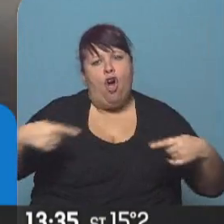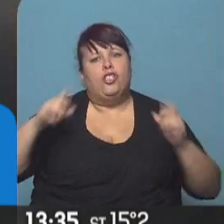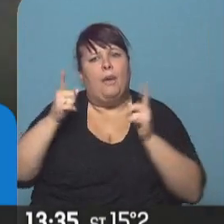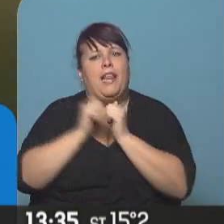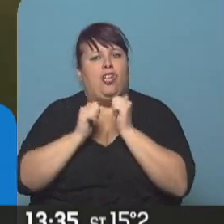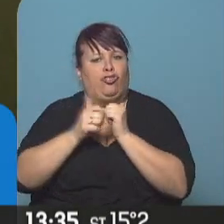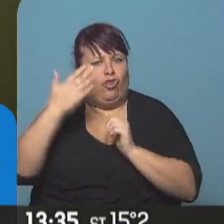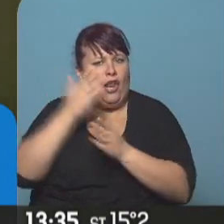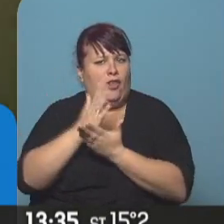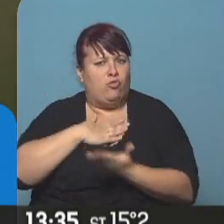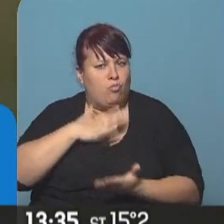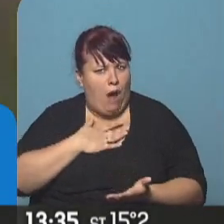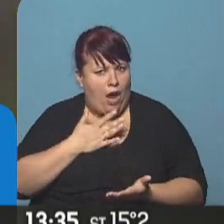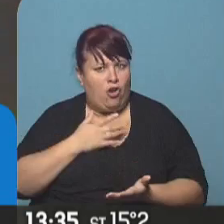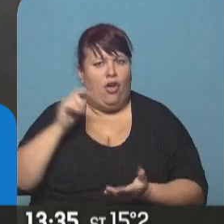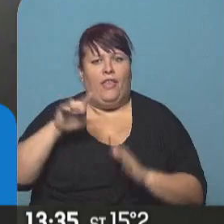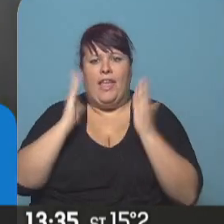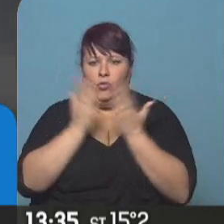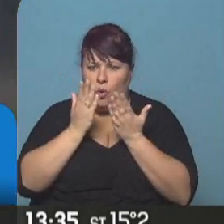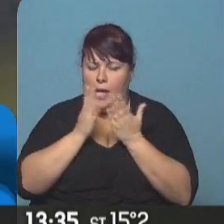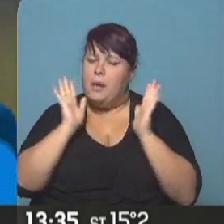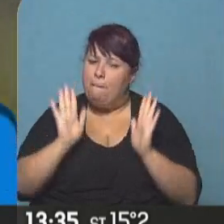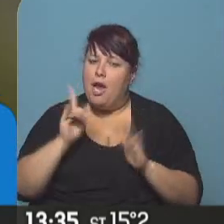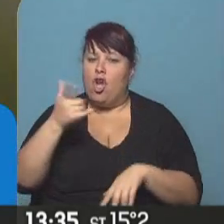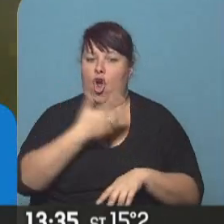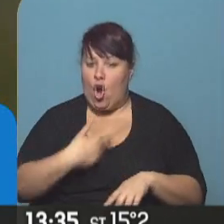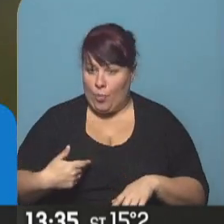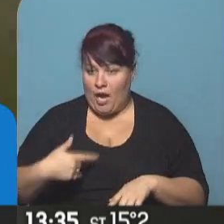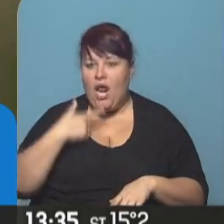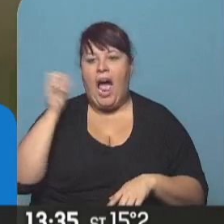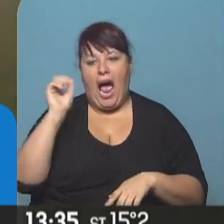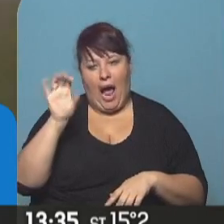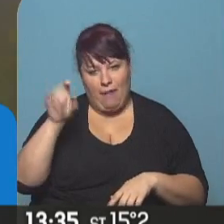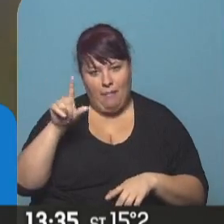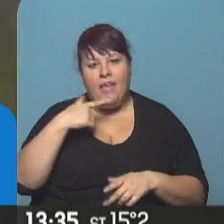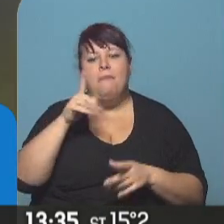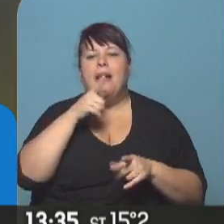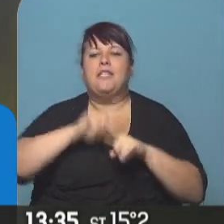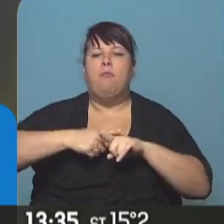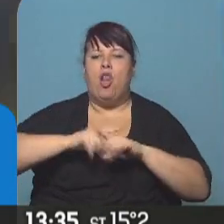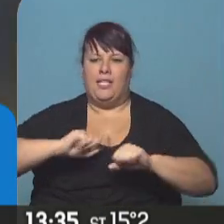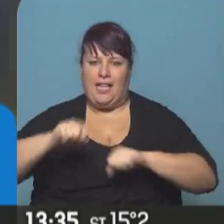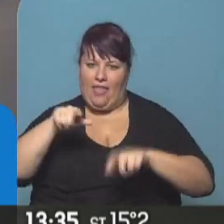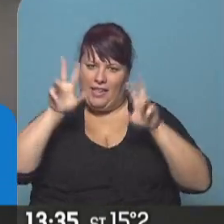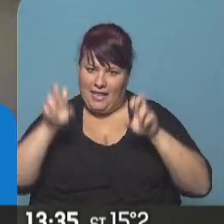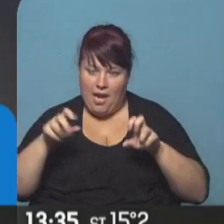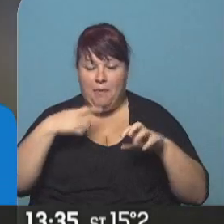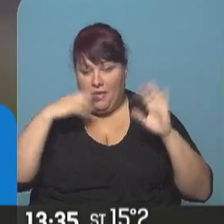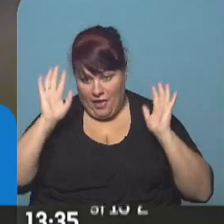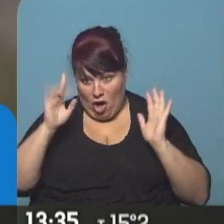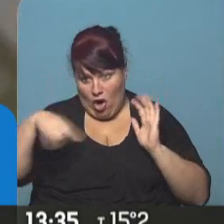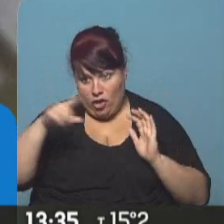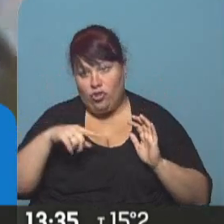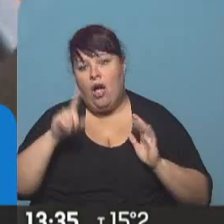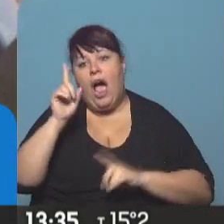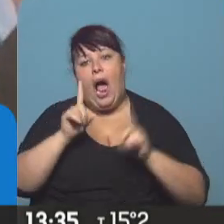hacen a la formación en derechos humanos de los estudiantes. Pero desde el gobierno criticaron la politización del caso, así lo definieron,